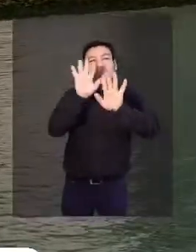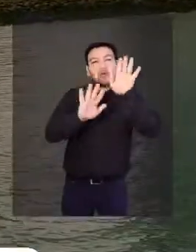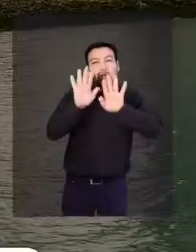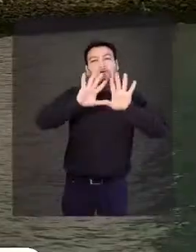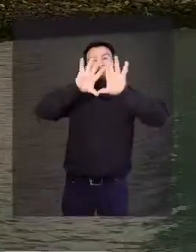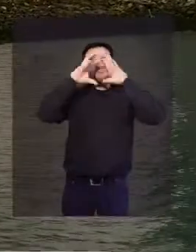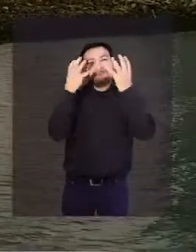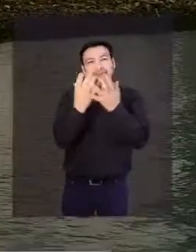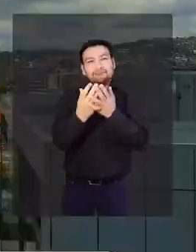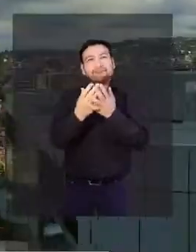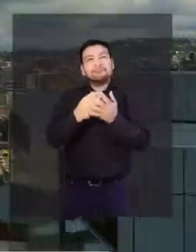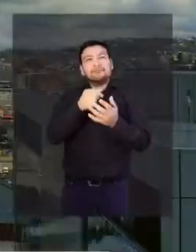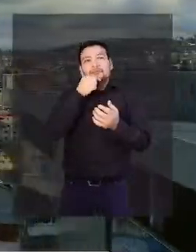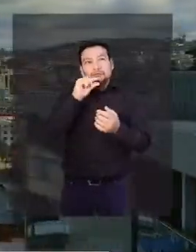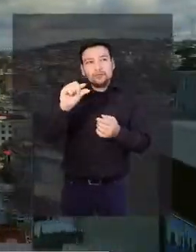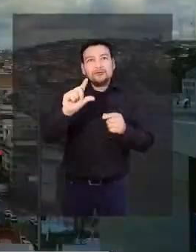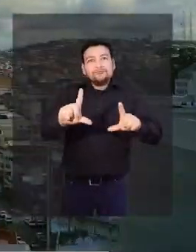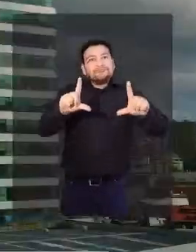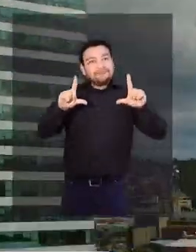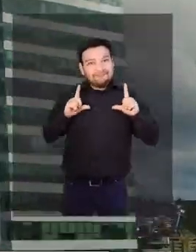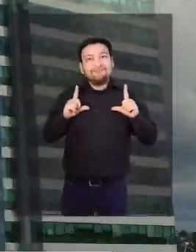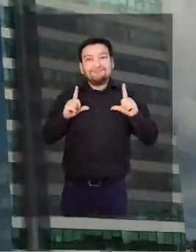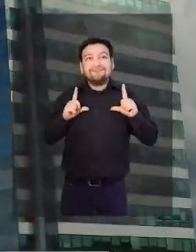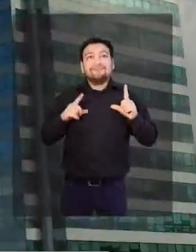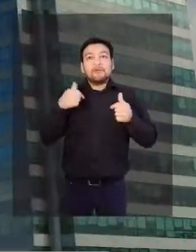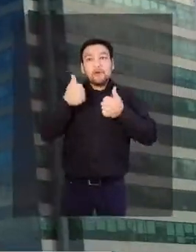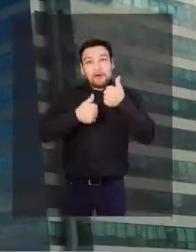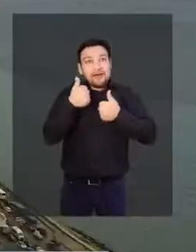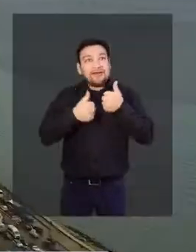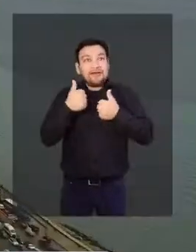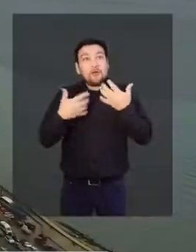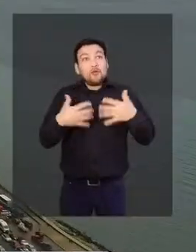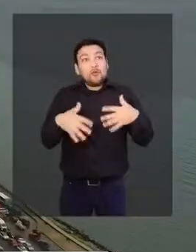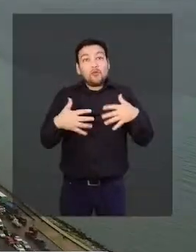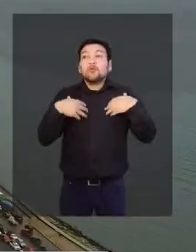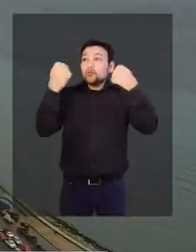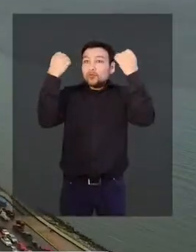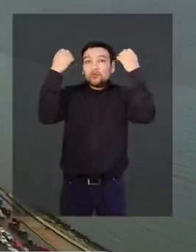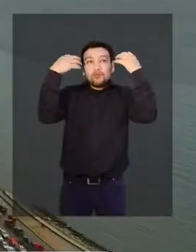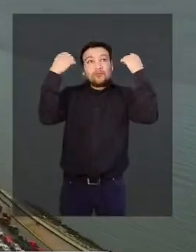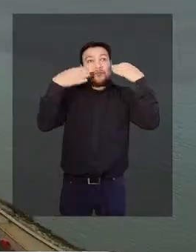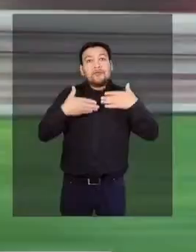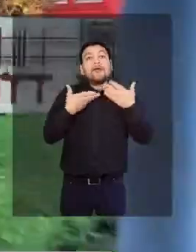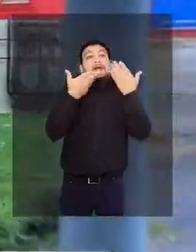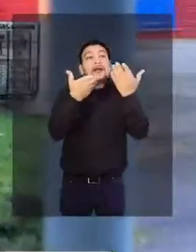región de los lagos ha generado una creciente necesidad de profesionales en la zona.